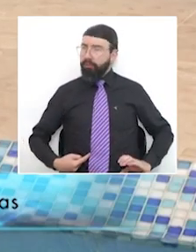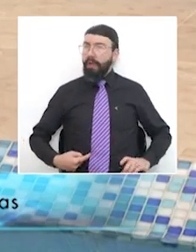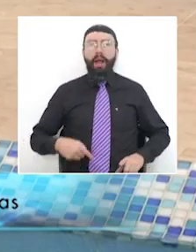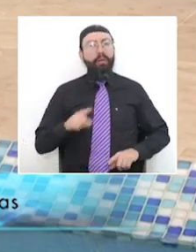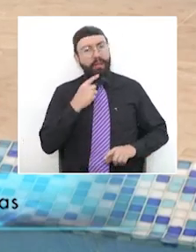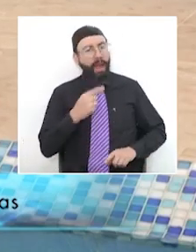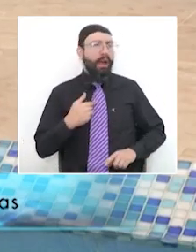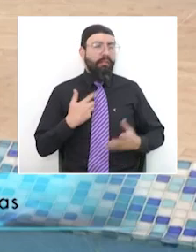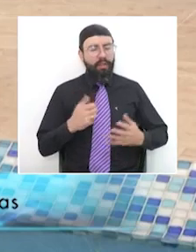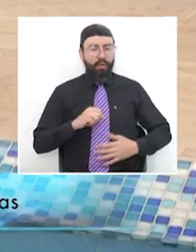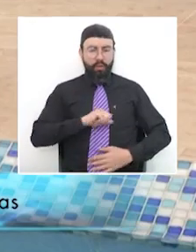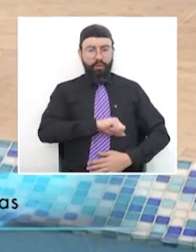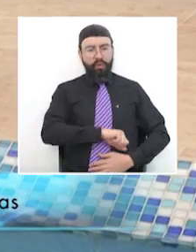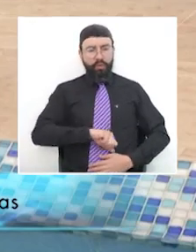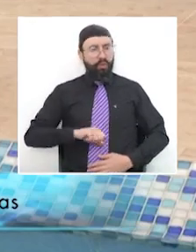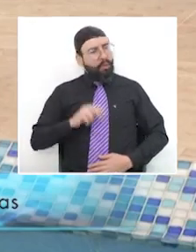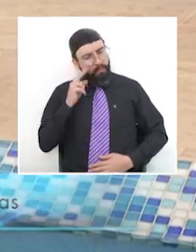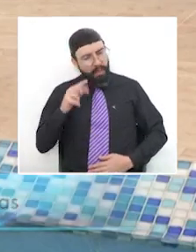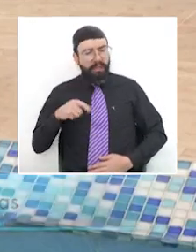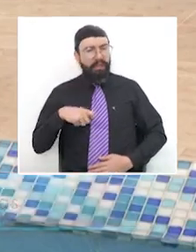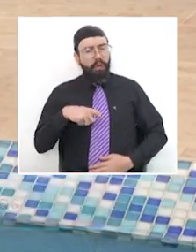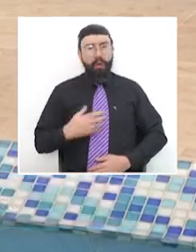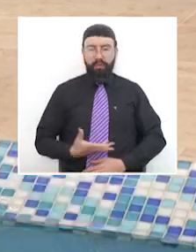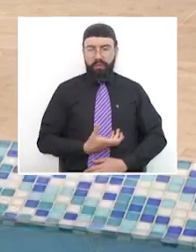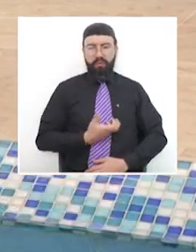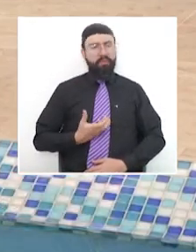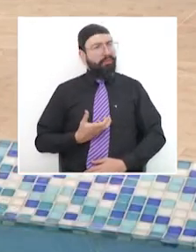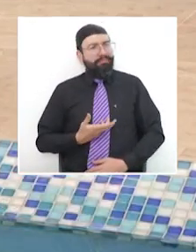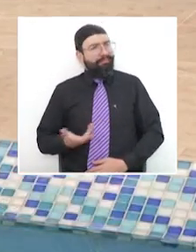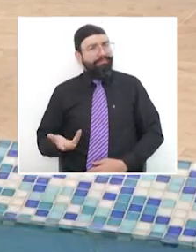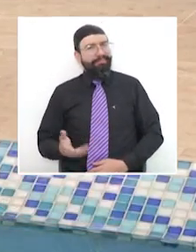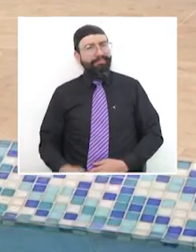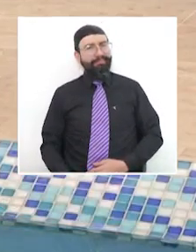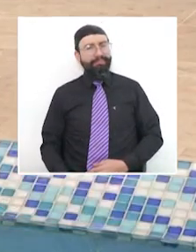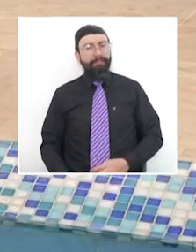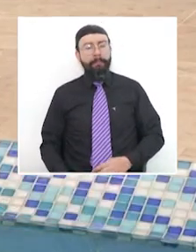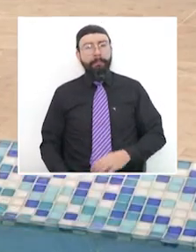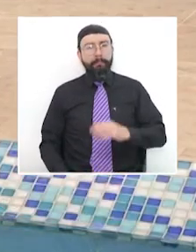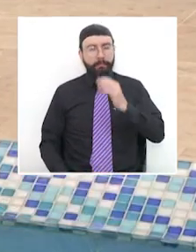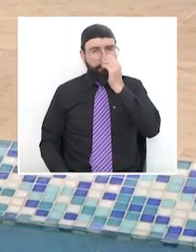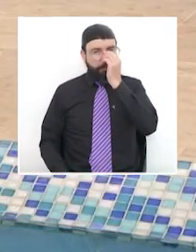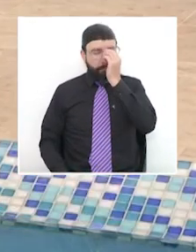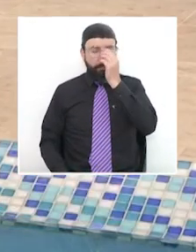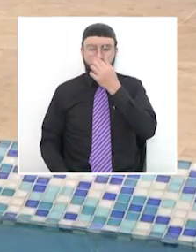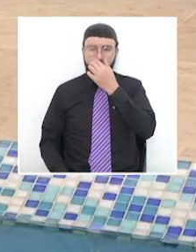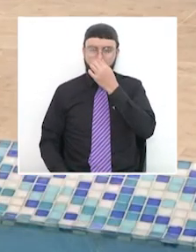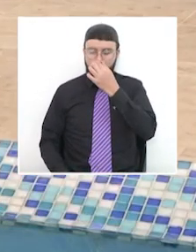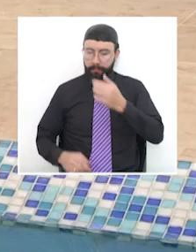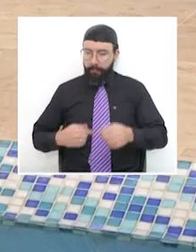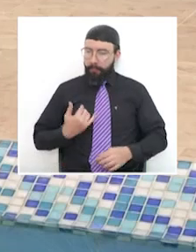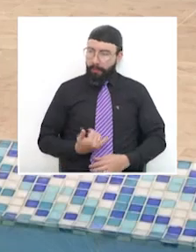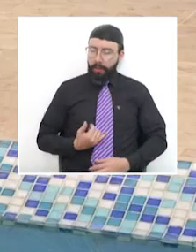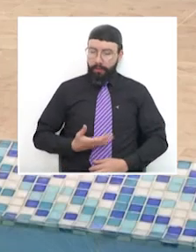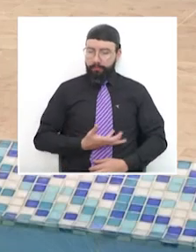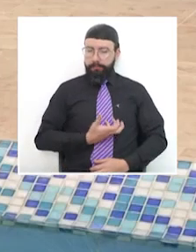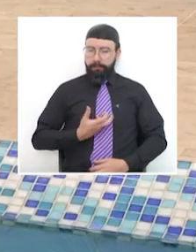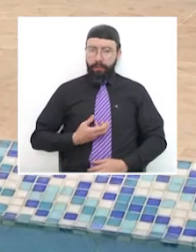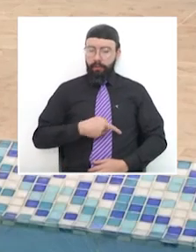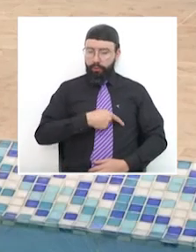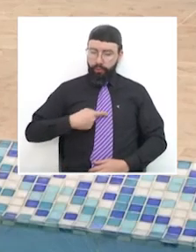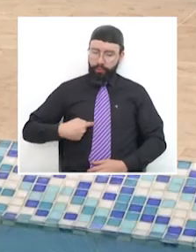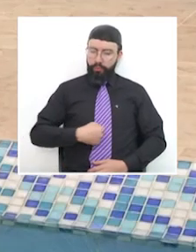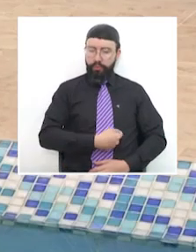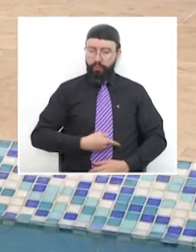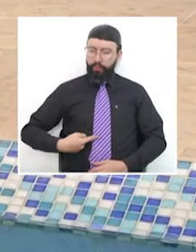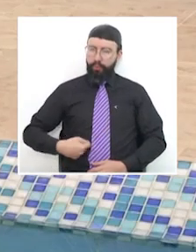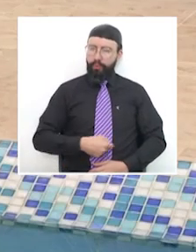una ecografía para ver si tengo gastritis. Bueno, la vía digestiva en sí, la elección,